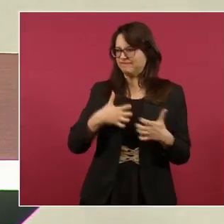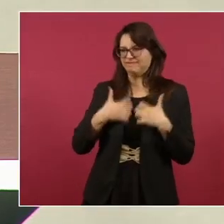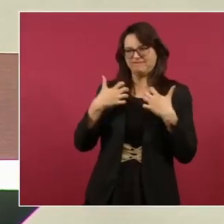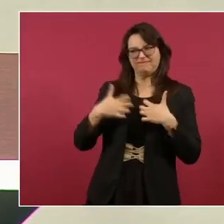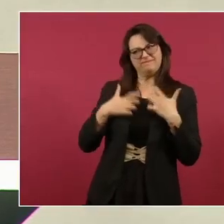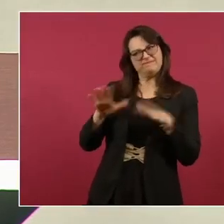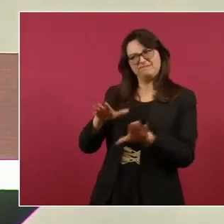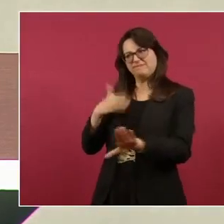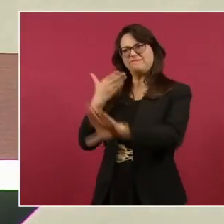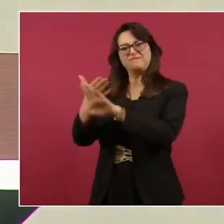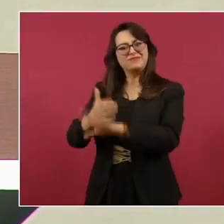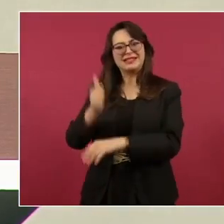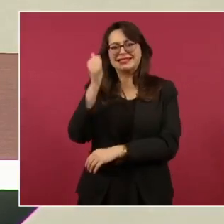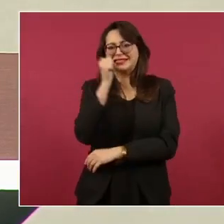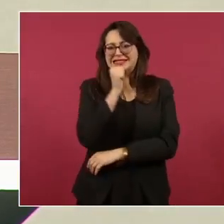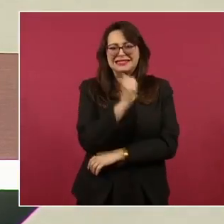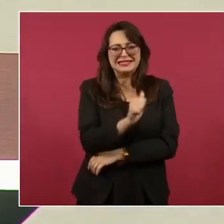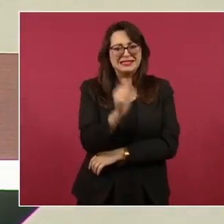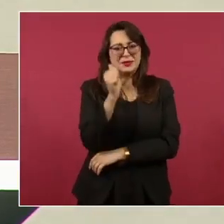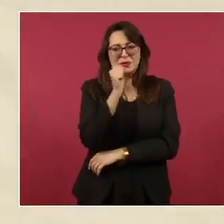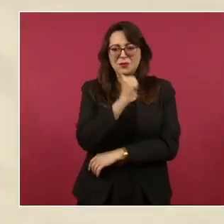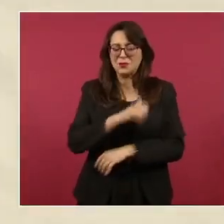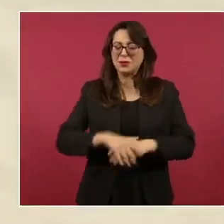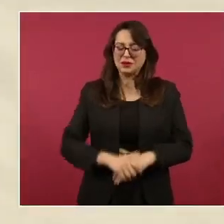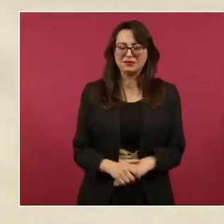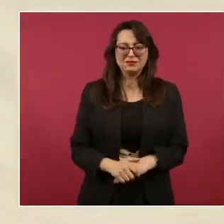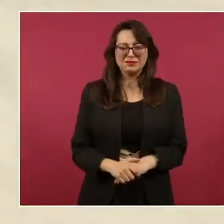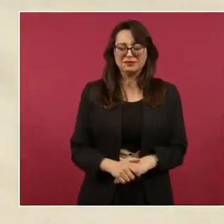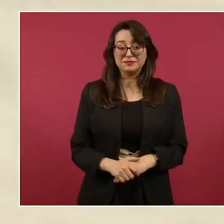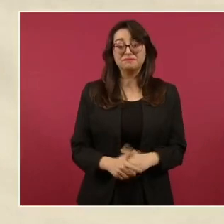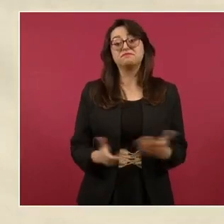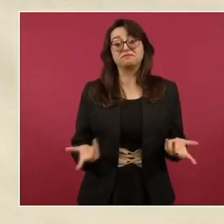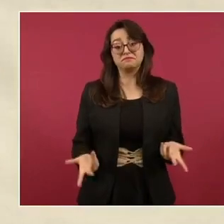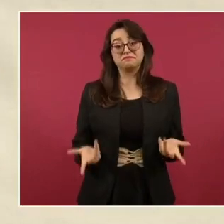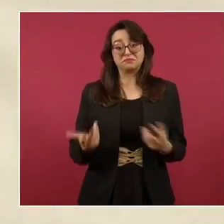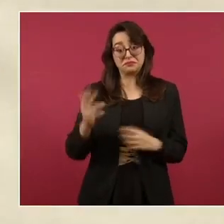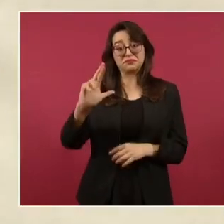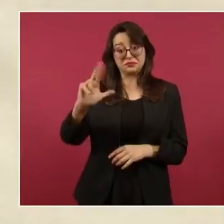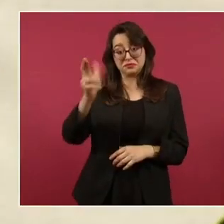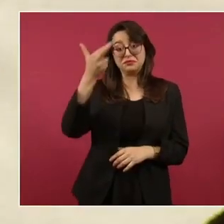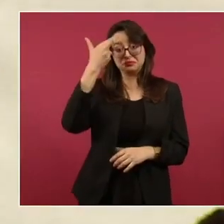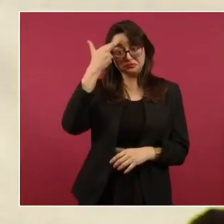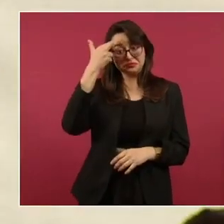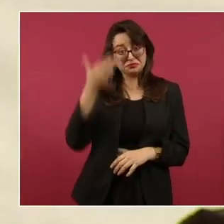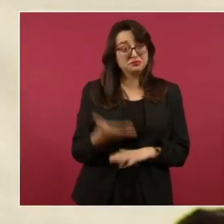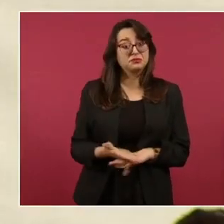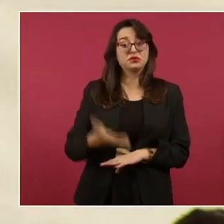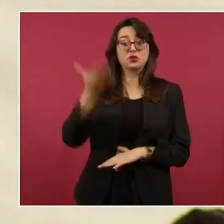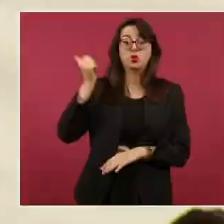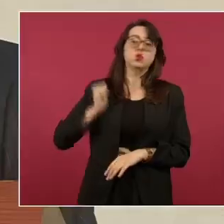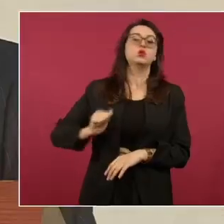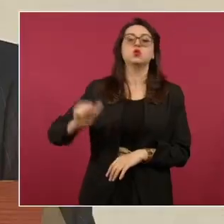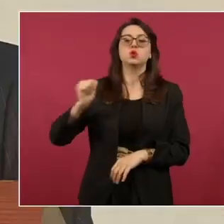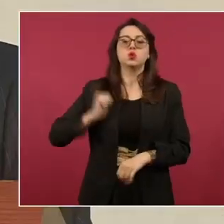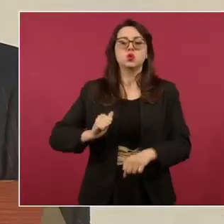que el derrocamiento del presidente Madero, nuestro apóstol de la democracia,